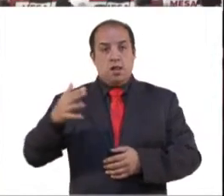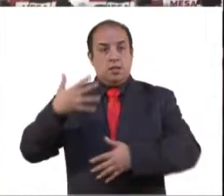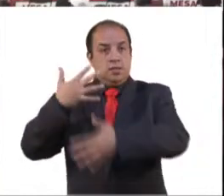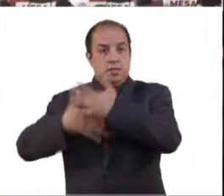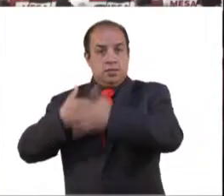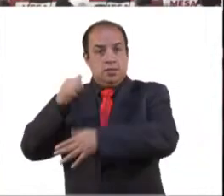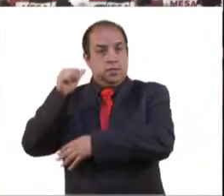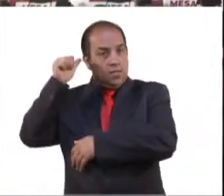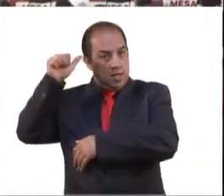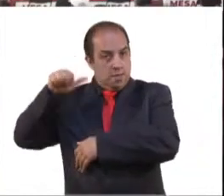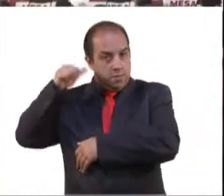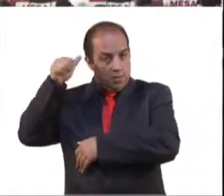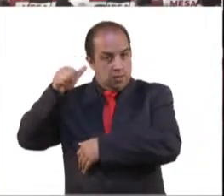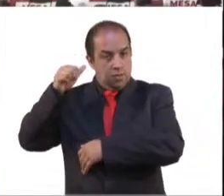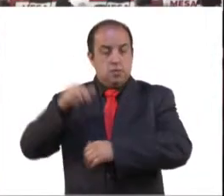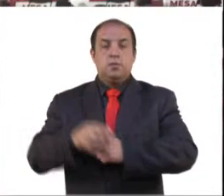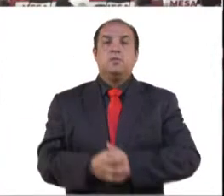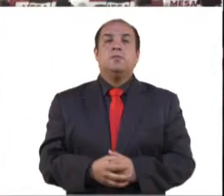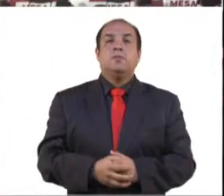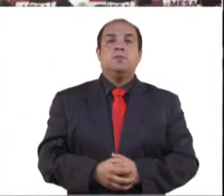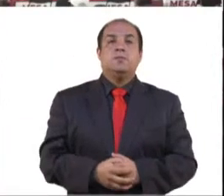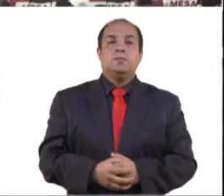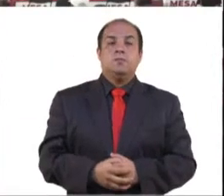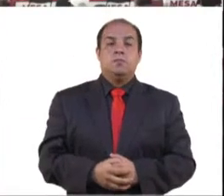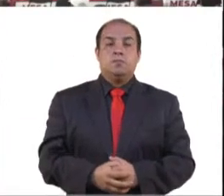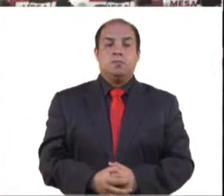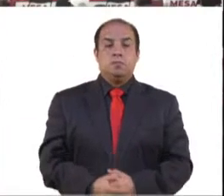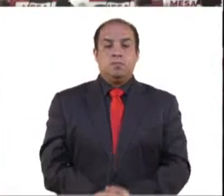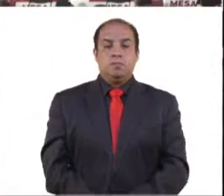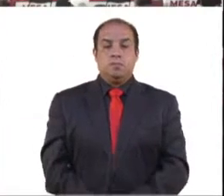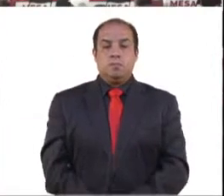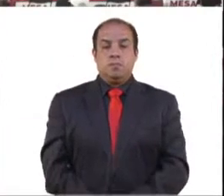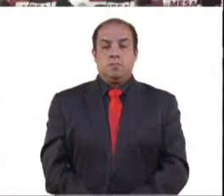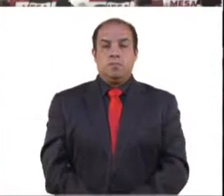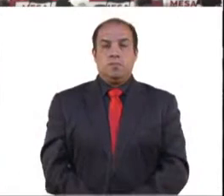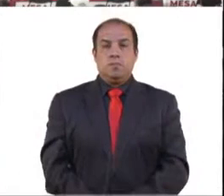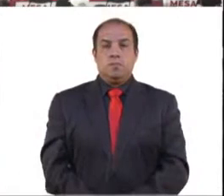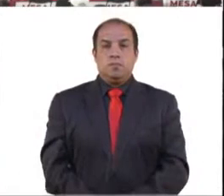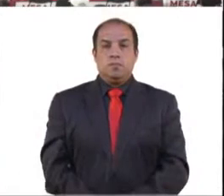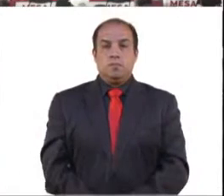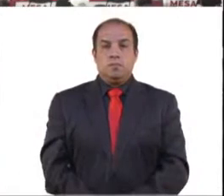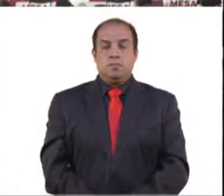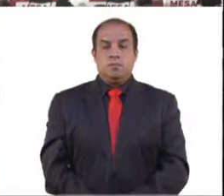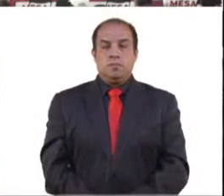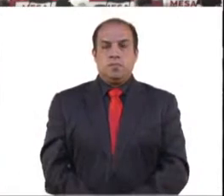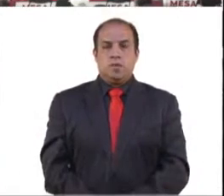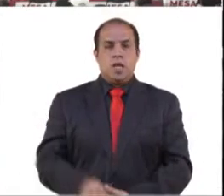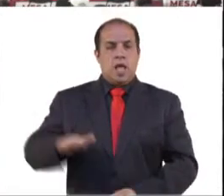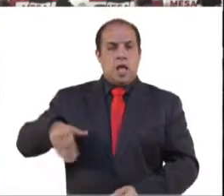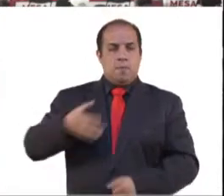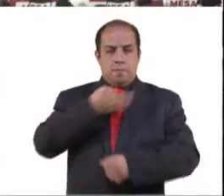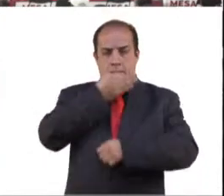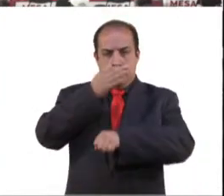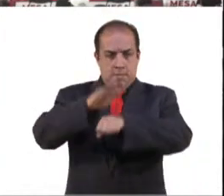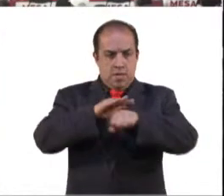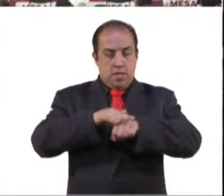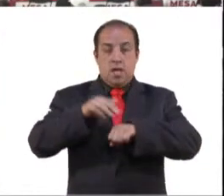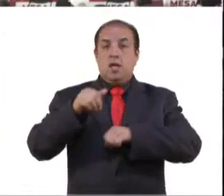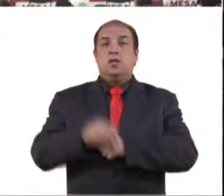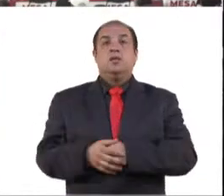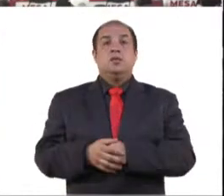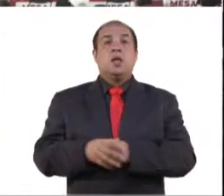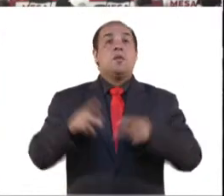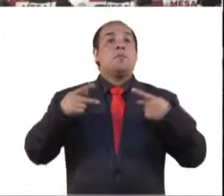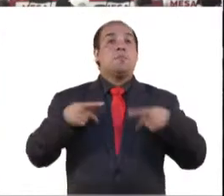el 15 de abril. Como ustedes saben, y les acabamos de informar, son un número importante